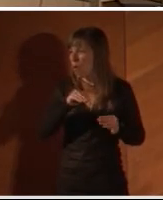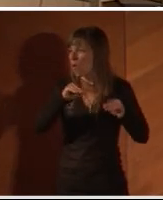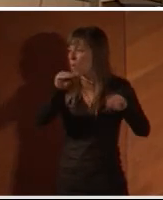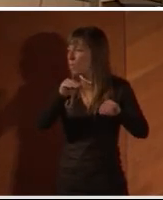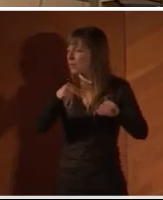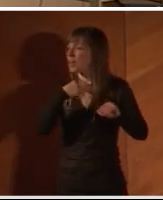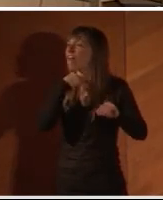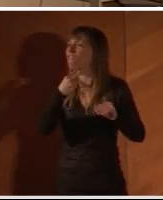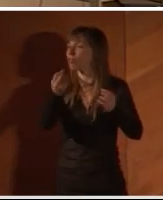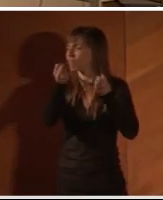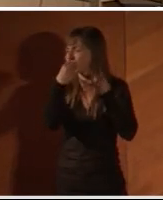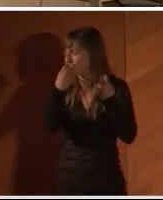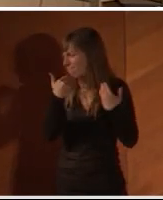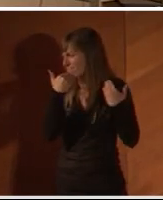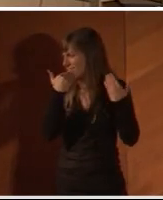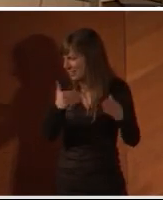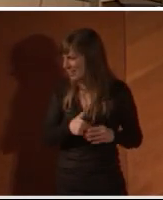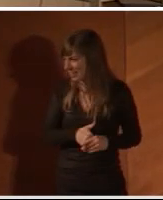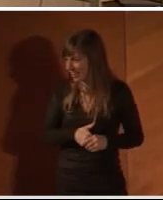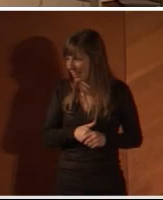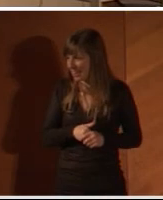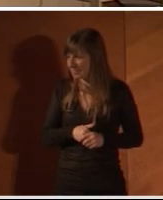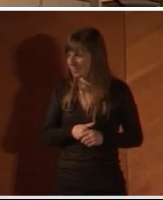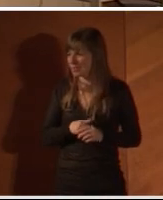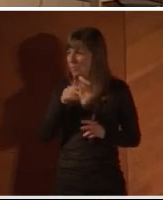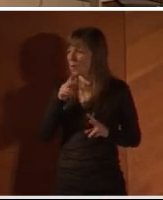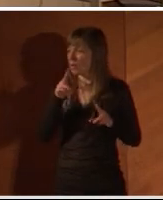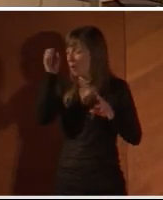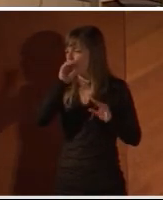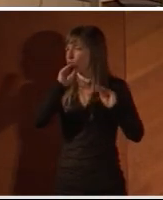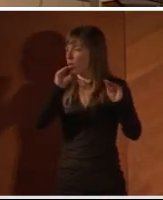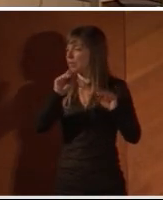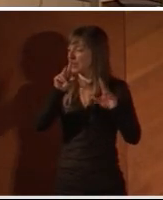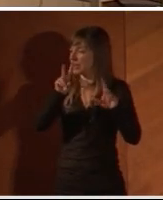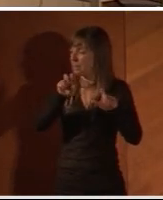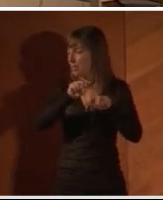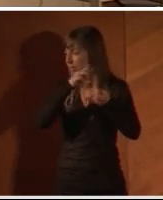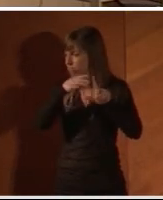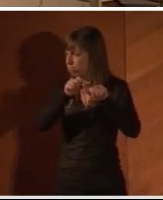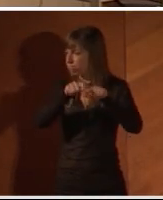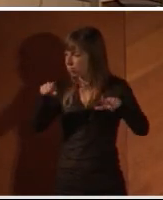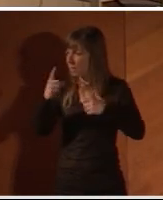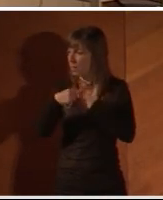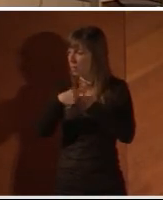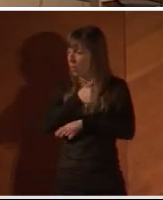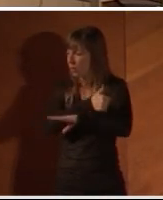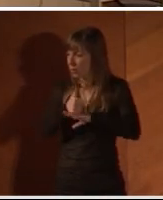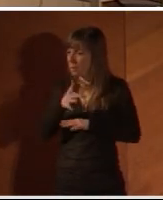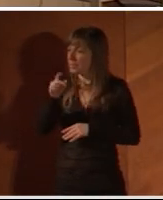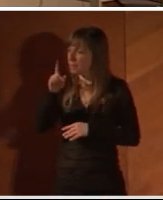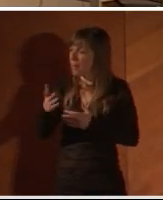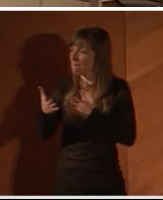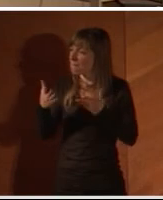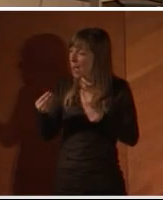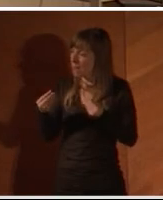vuestras palabras, vuestras impresiones sobre este portal de participación ciudadana, por plasmar en papel ese compromiso